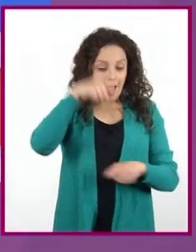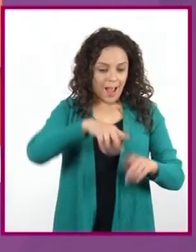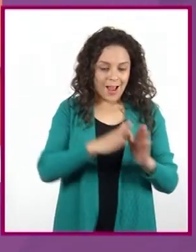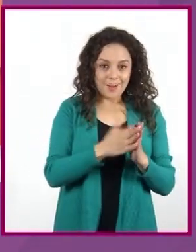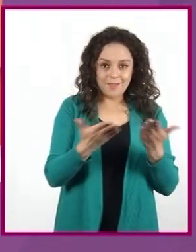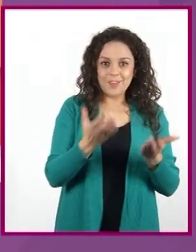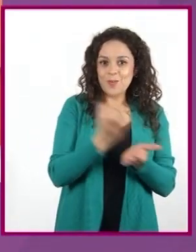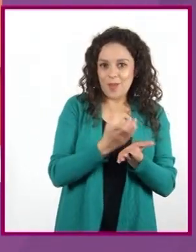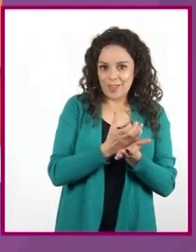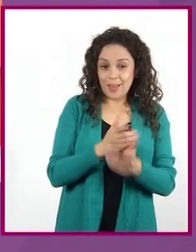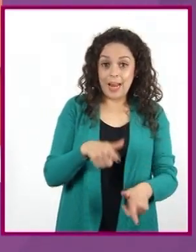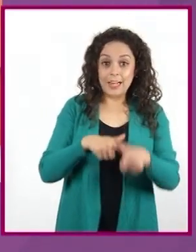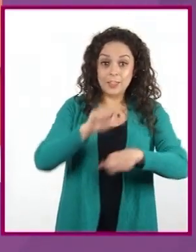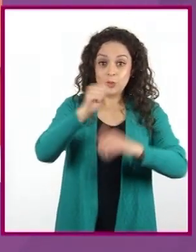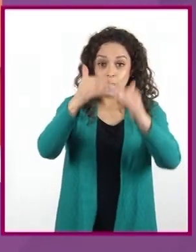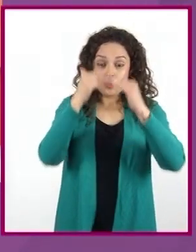Continuemos.